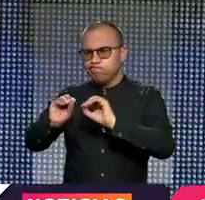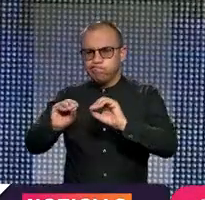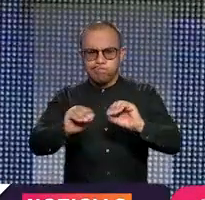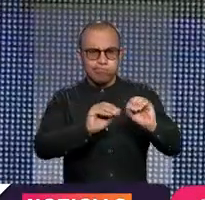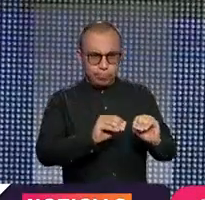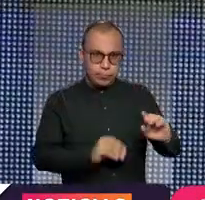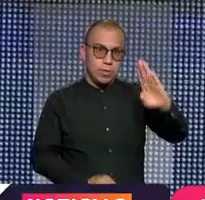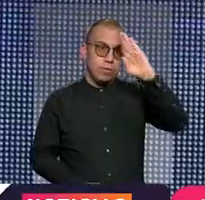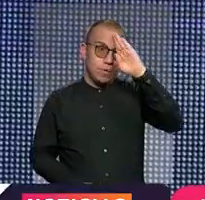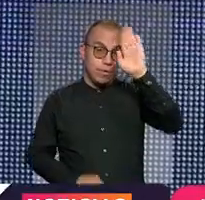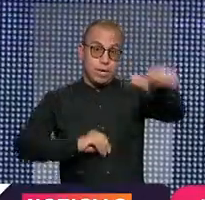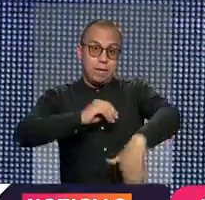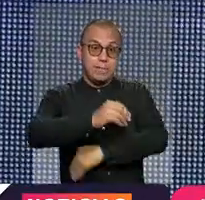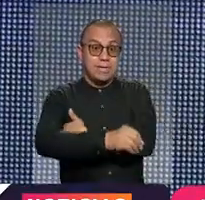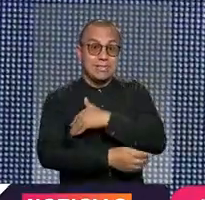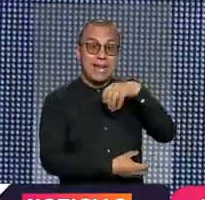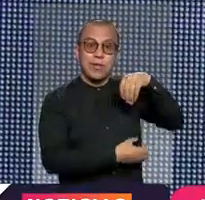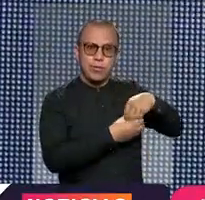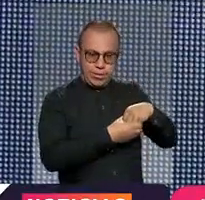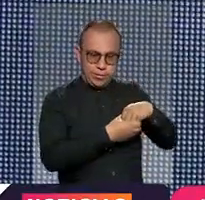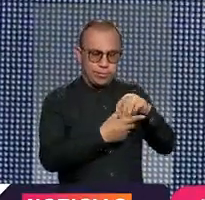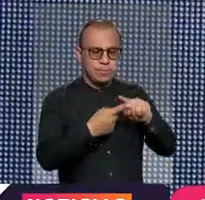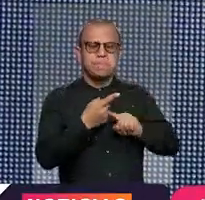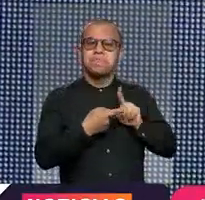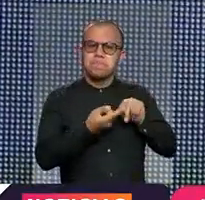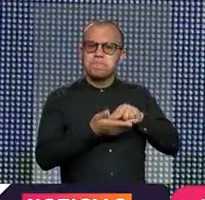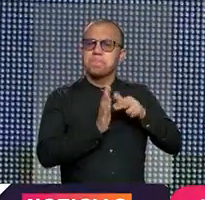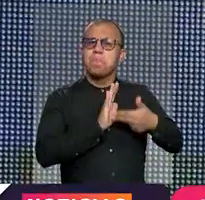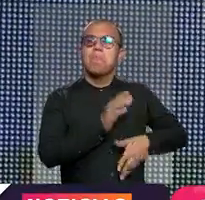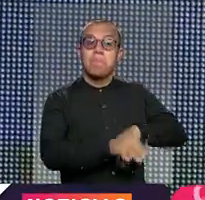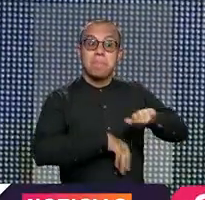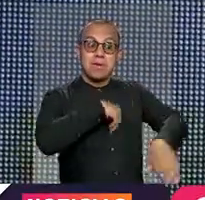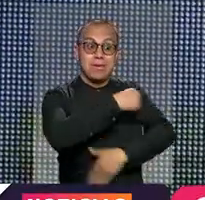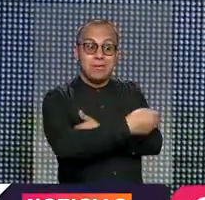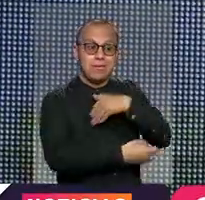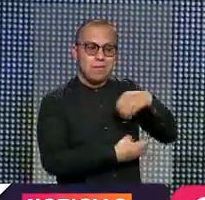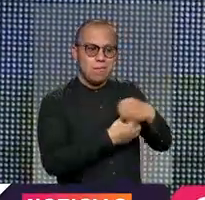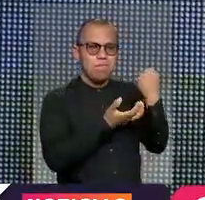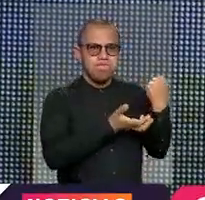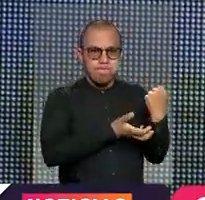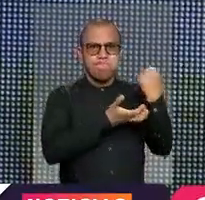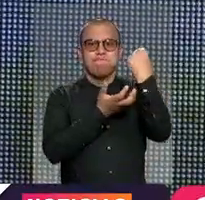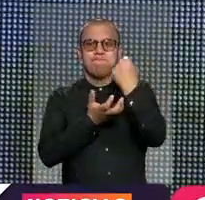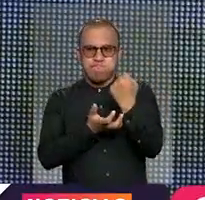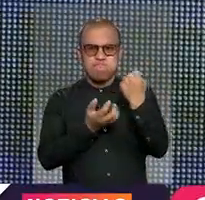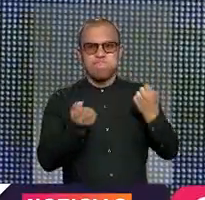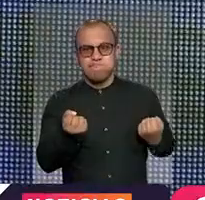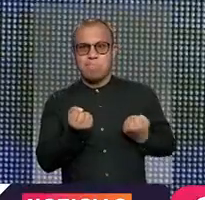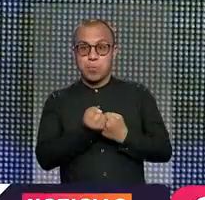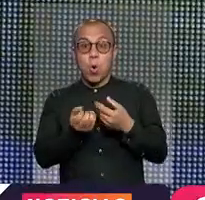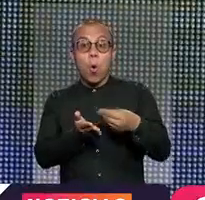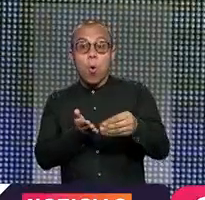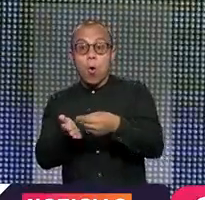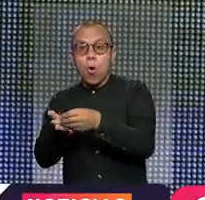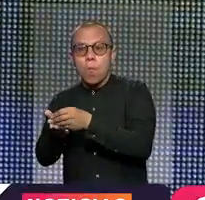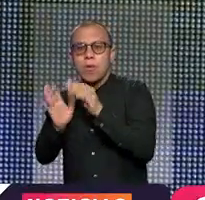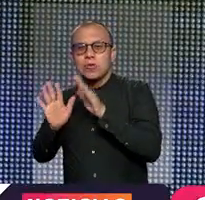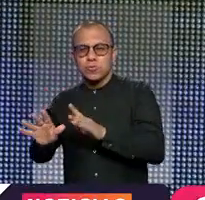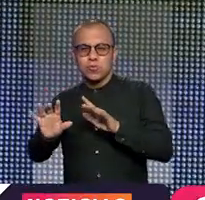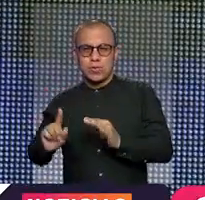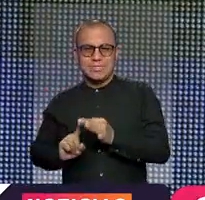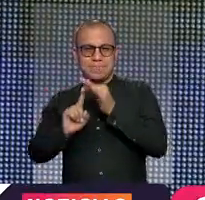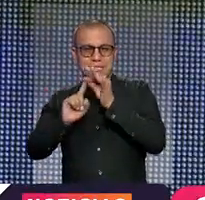policías. El Ministerio del Interior va a entrar a financiar la compra de los radios y de las